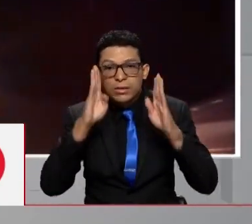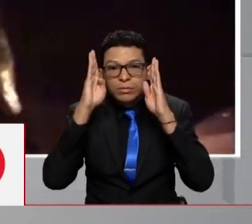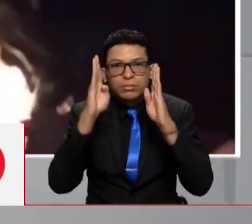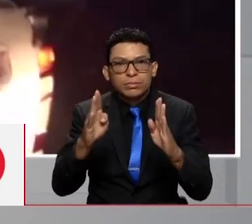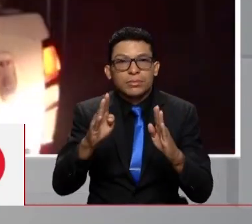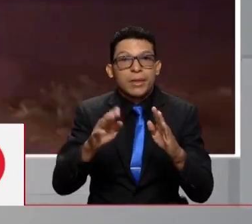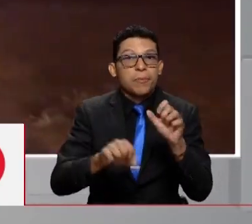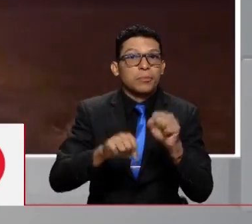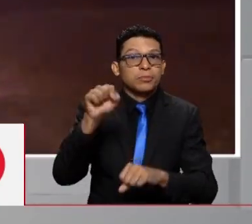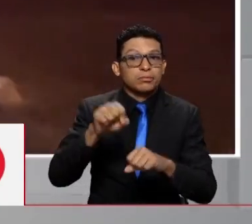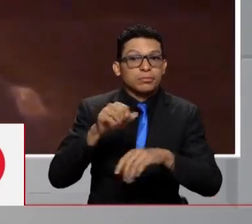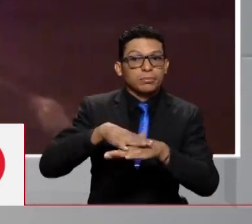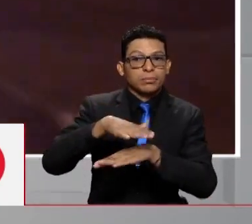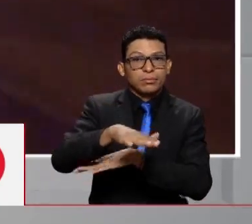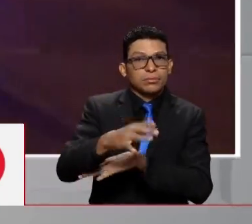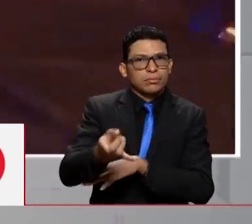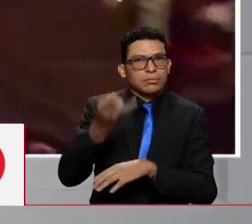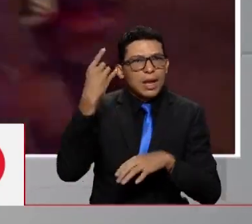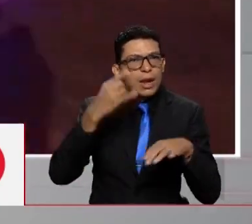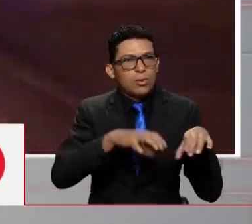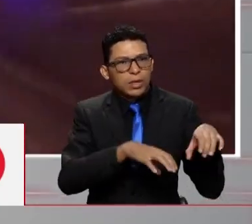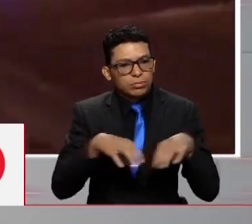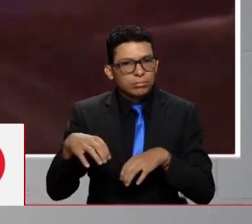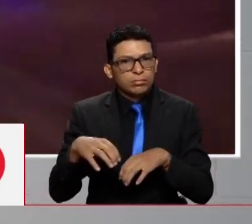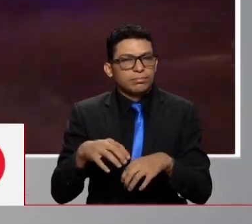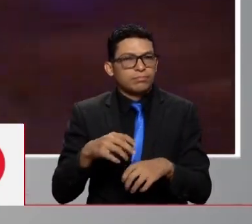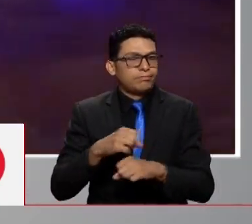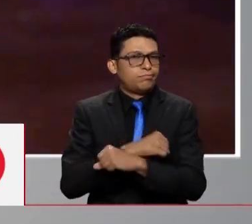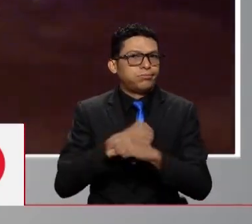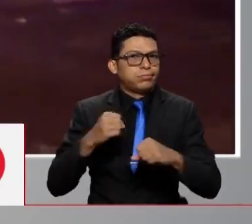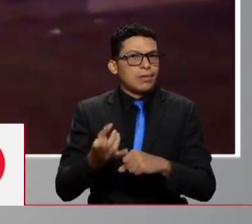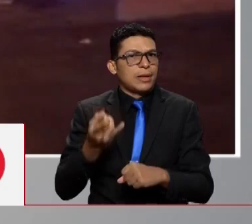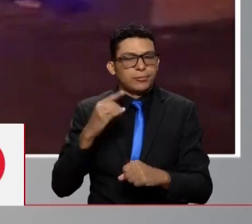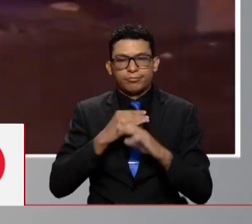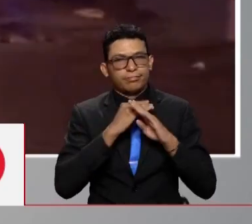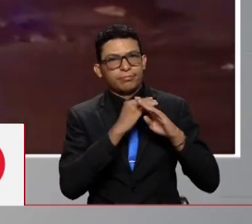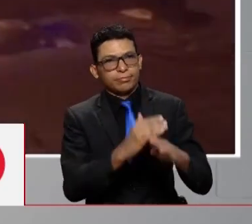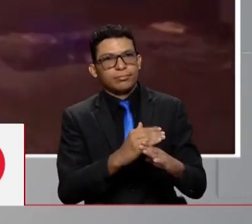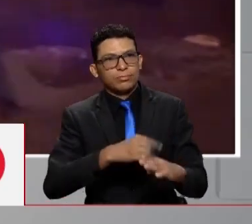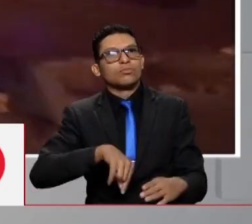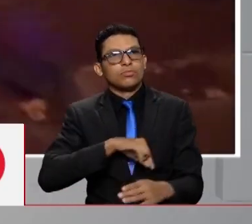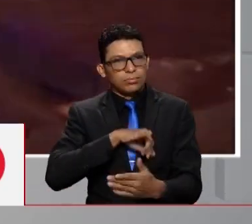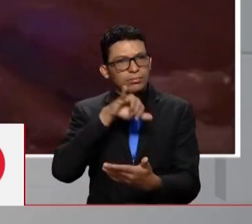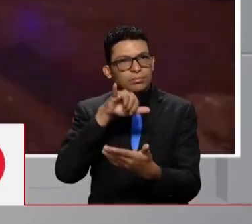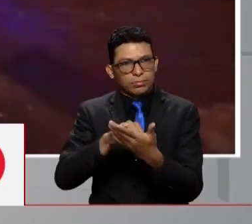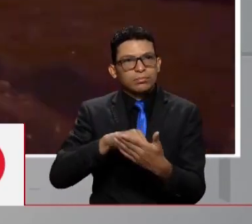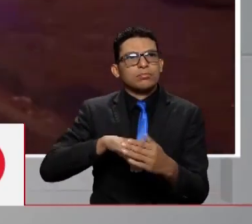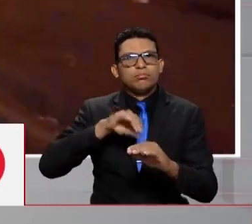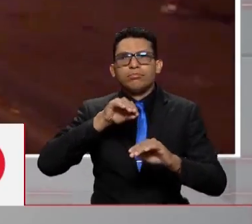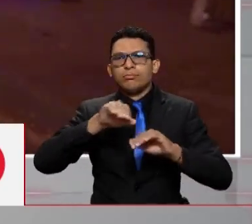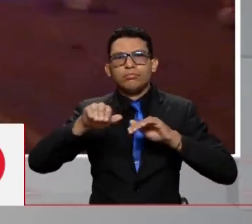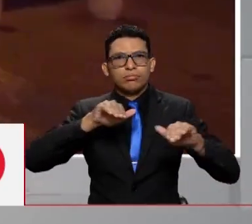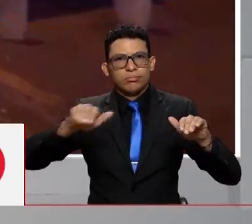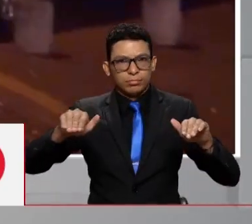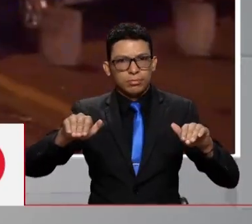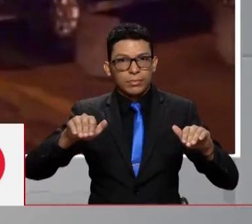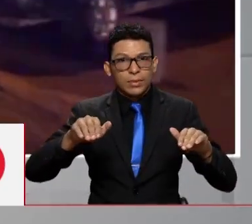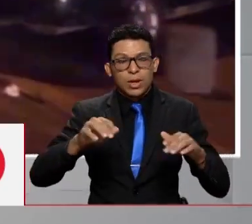las posibilidades de una acción terrorista. Eso es lo que nosotros convocamos. Para fortuna